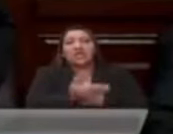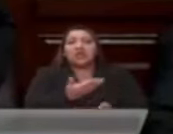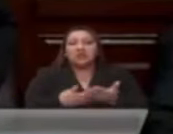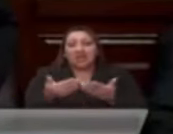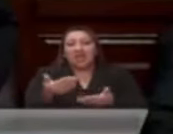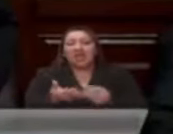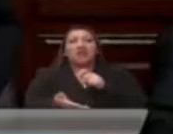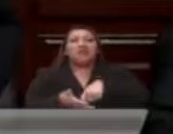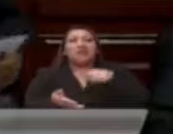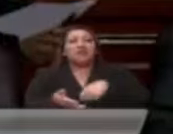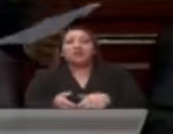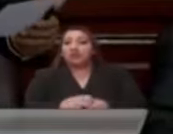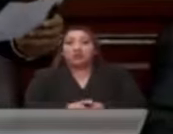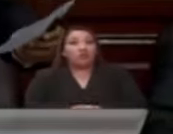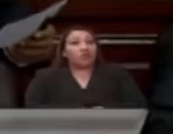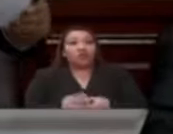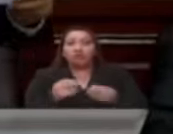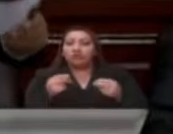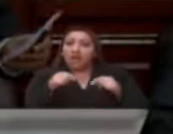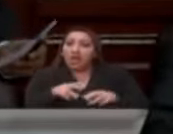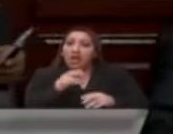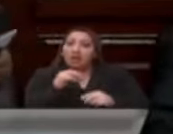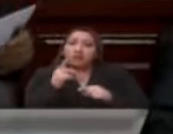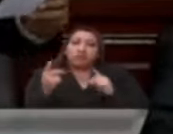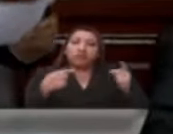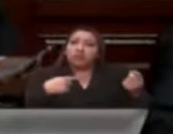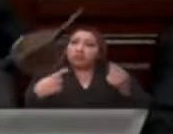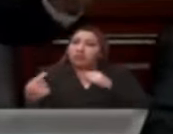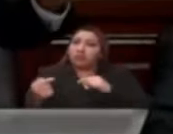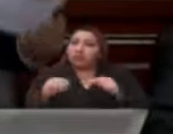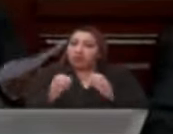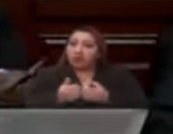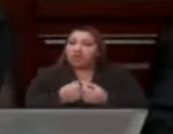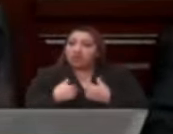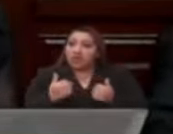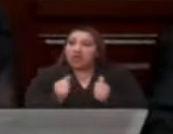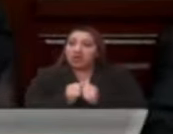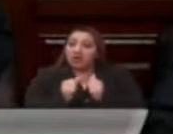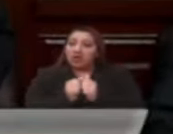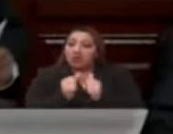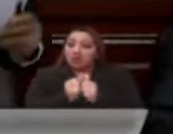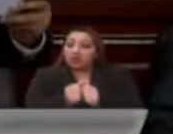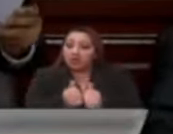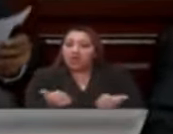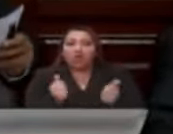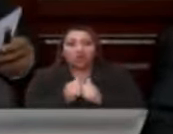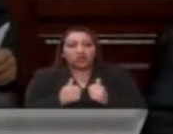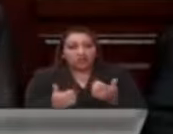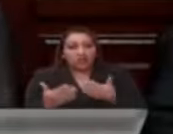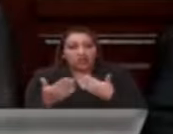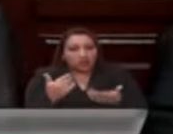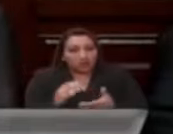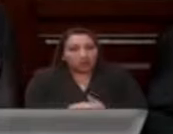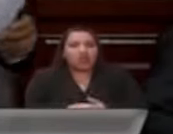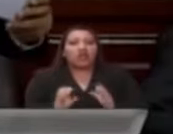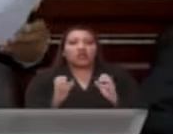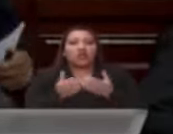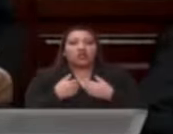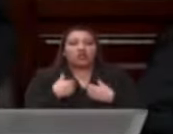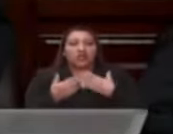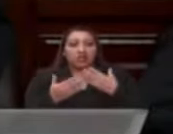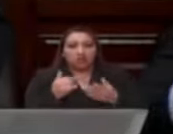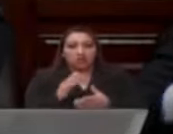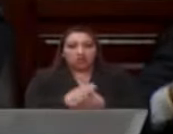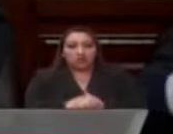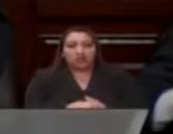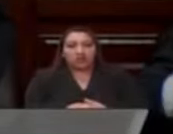partes. Tanto se ha dicho de uno y de otro lado que el Parlamento tiene que acompañar, que el Parlamento tiene que dialogar, que el Parlamento tiene